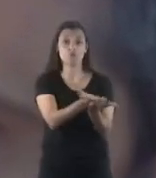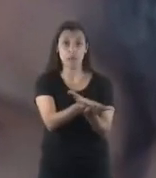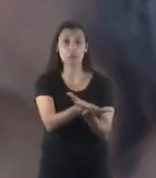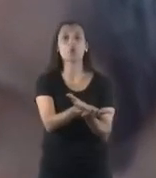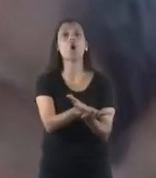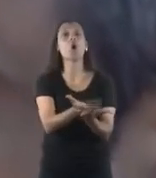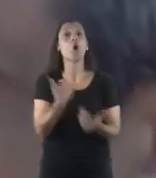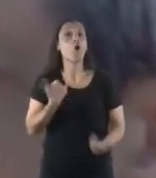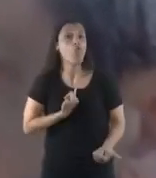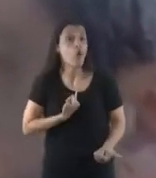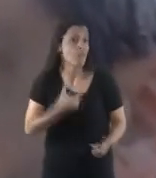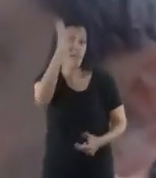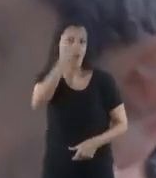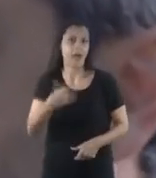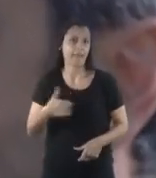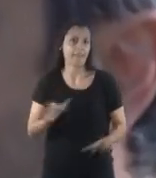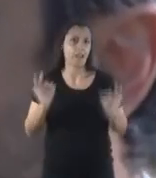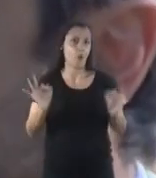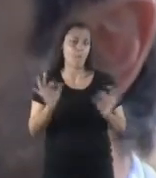todo el país.